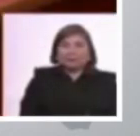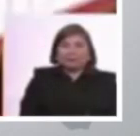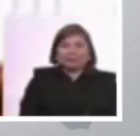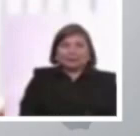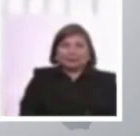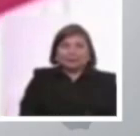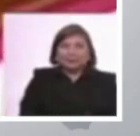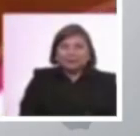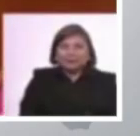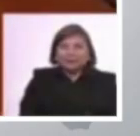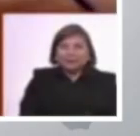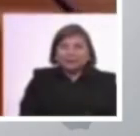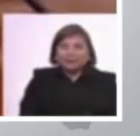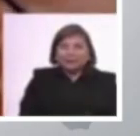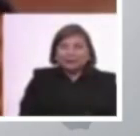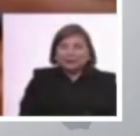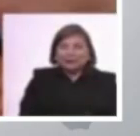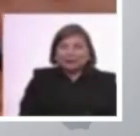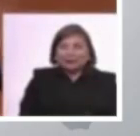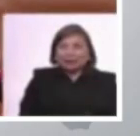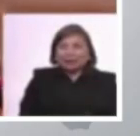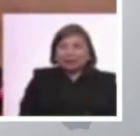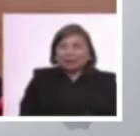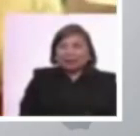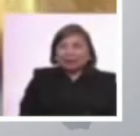Pero hay que tener en cuenta una cosa, que